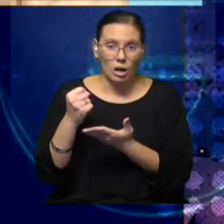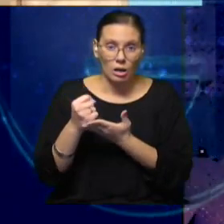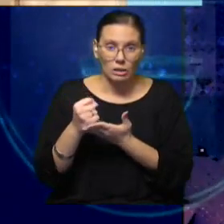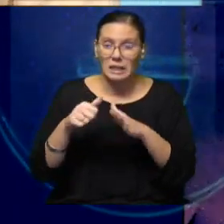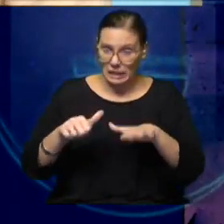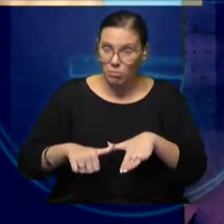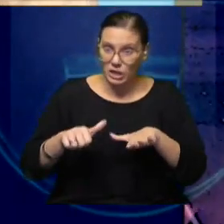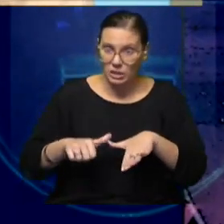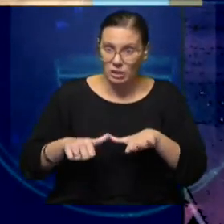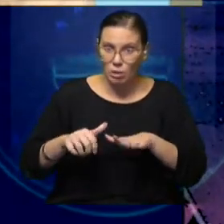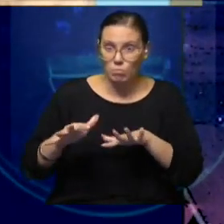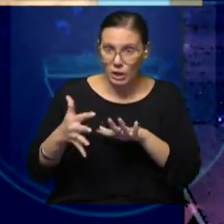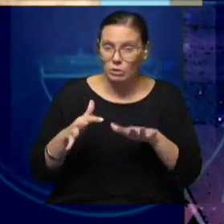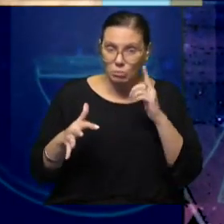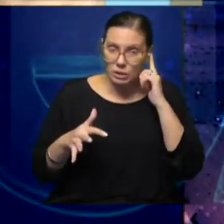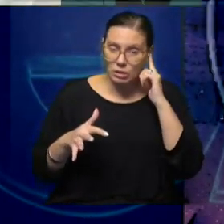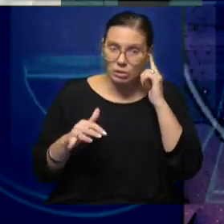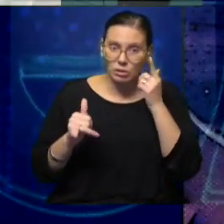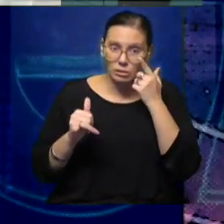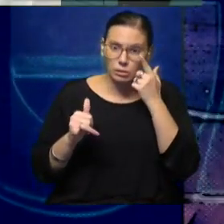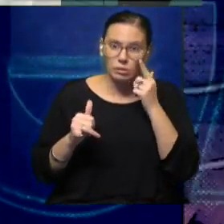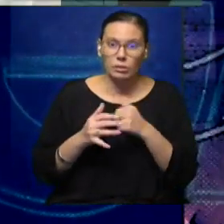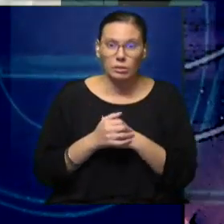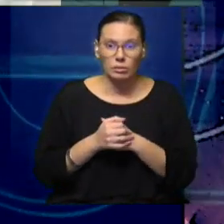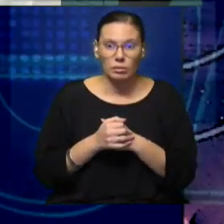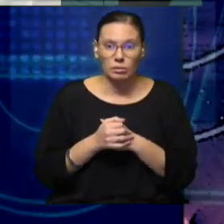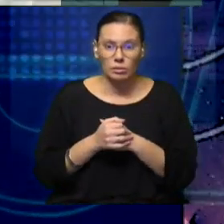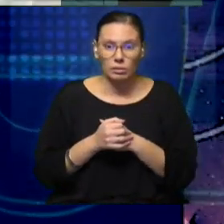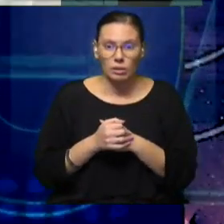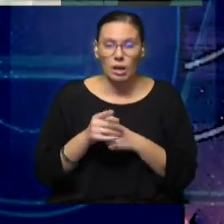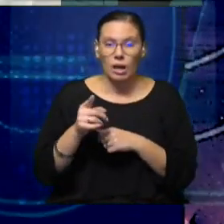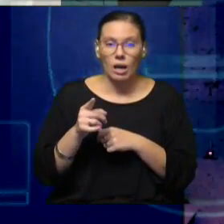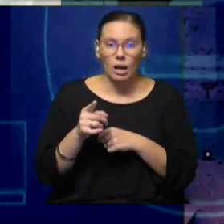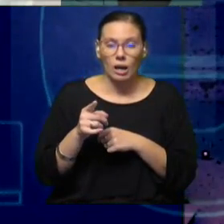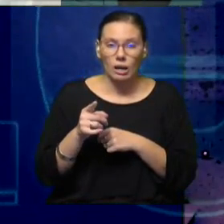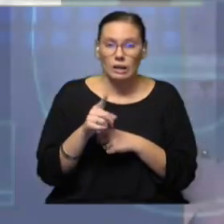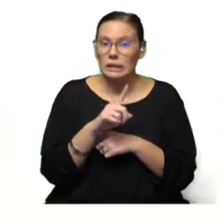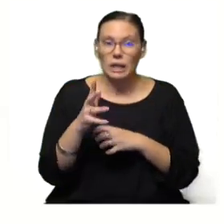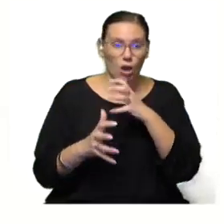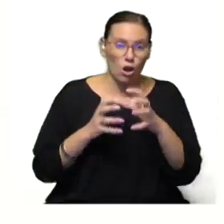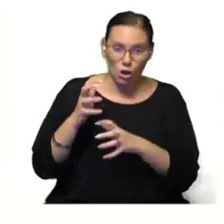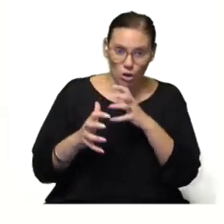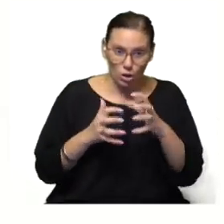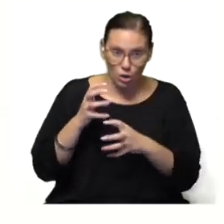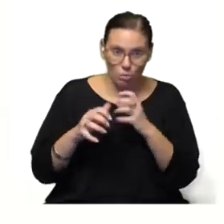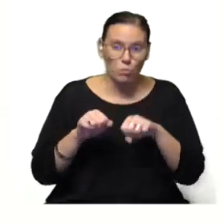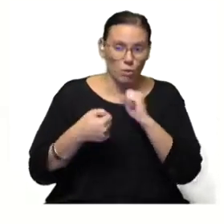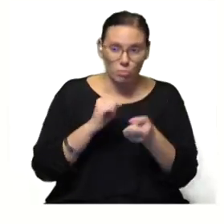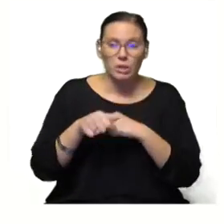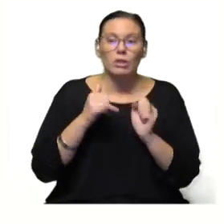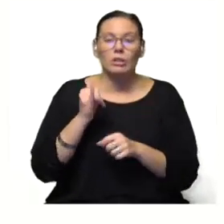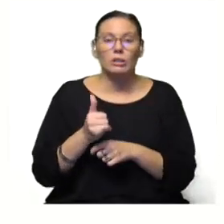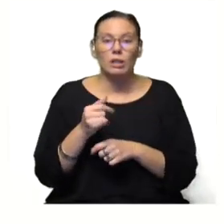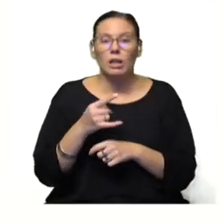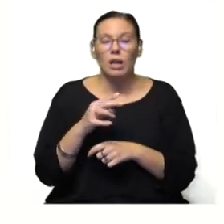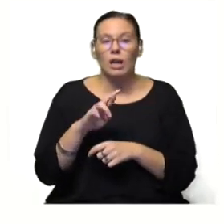seis meses. Seis meses más o menos. Sí, es. Y ahí está animado todavía sin color. Ahí está lo que se le